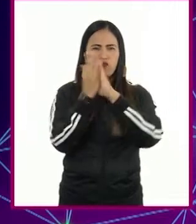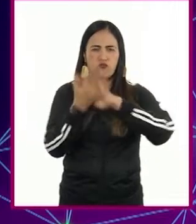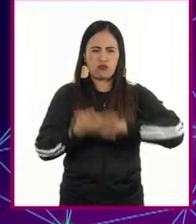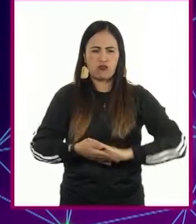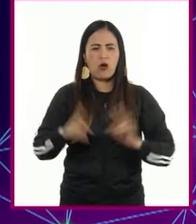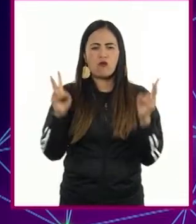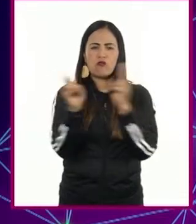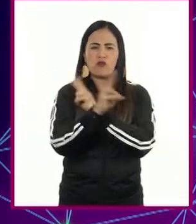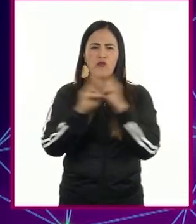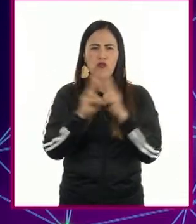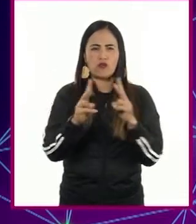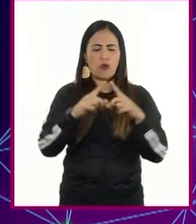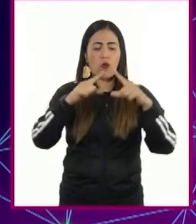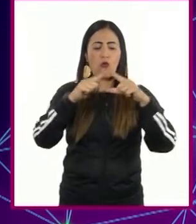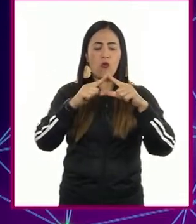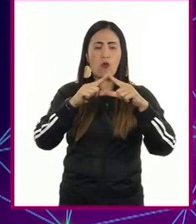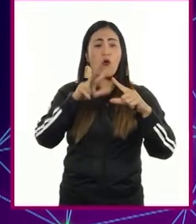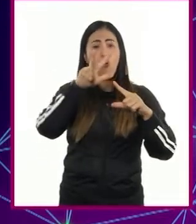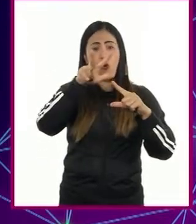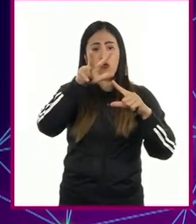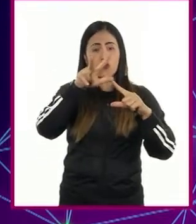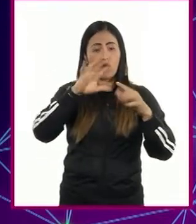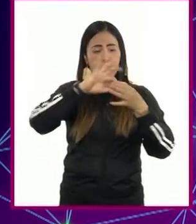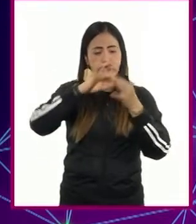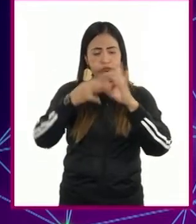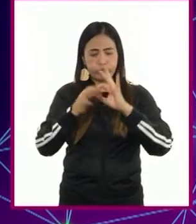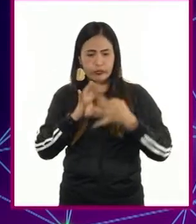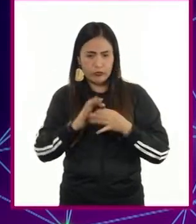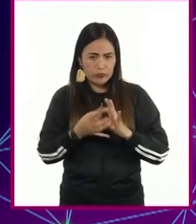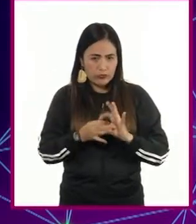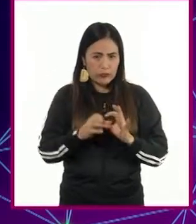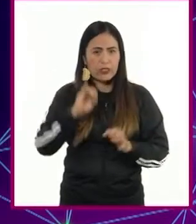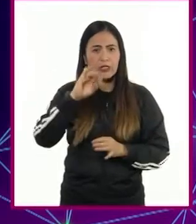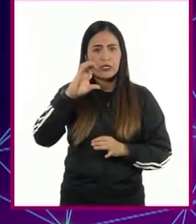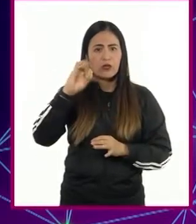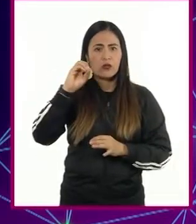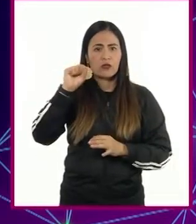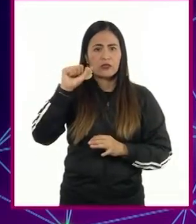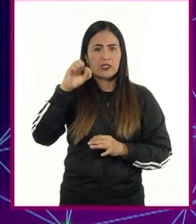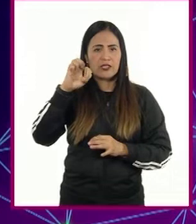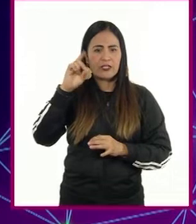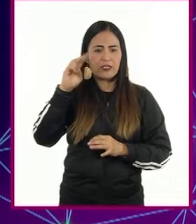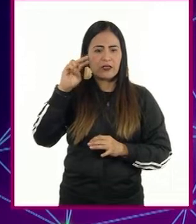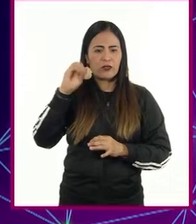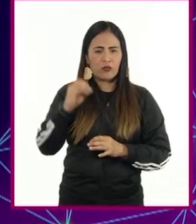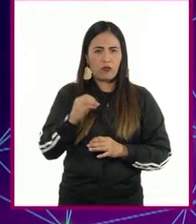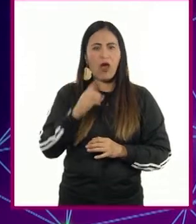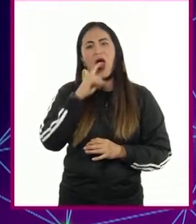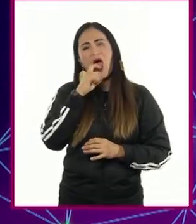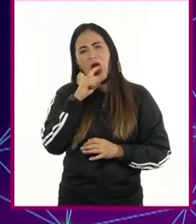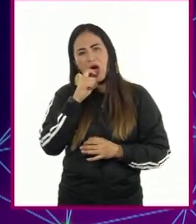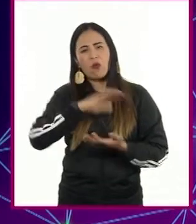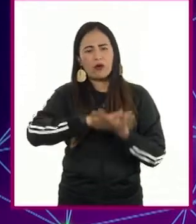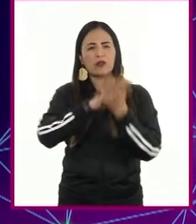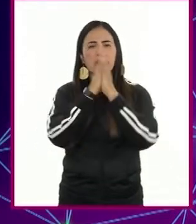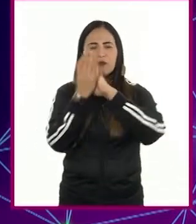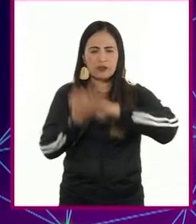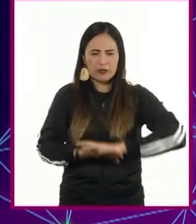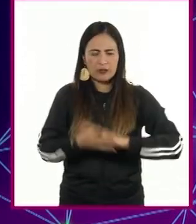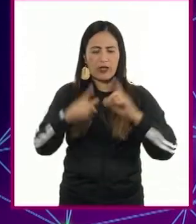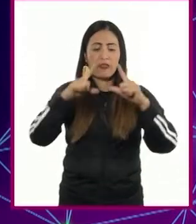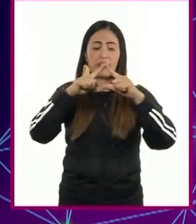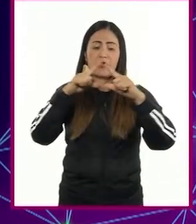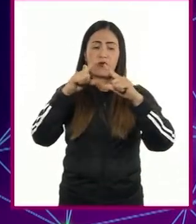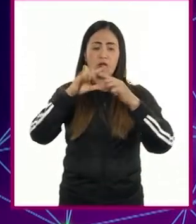con 8 triángulos equiláteros. El icosaedro, asociado al agua, está formado por 20